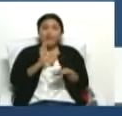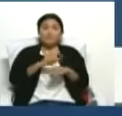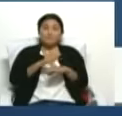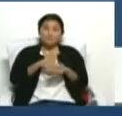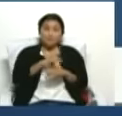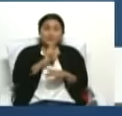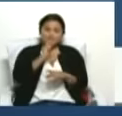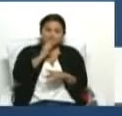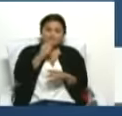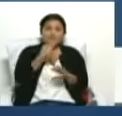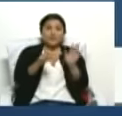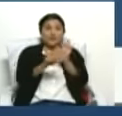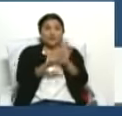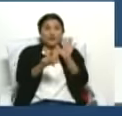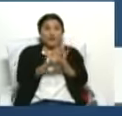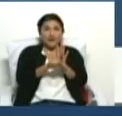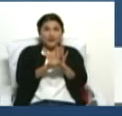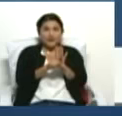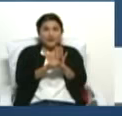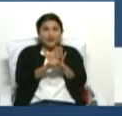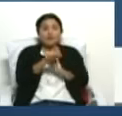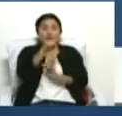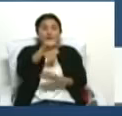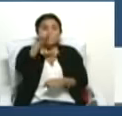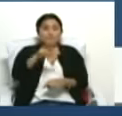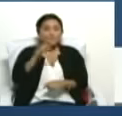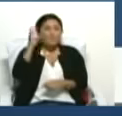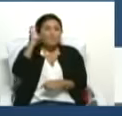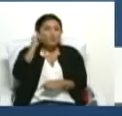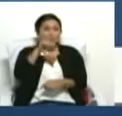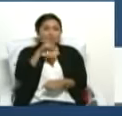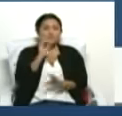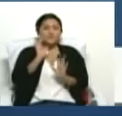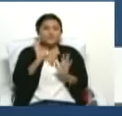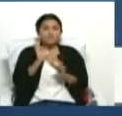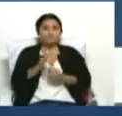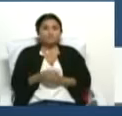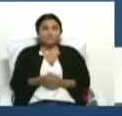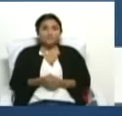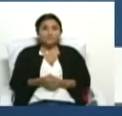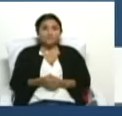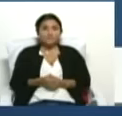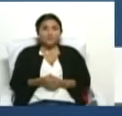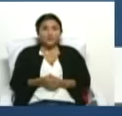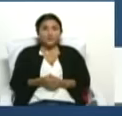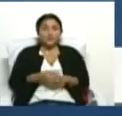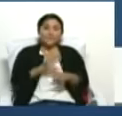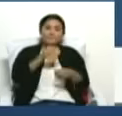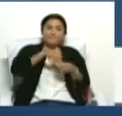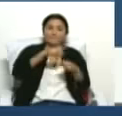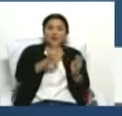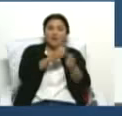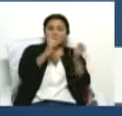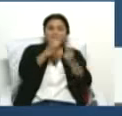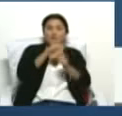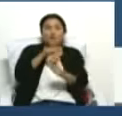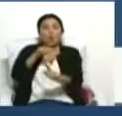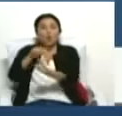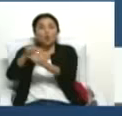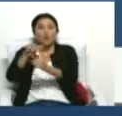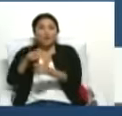legal, que la vinculan en esa campaña en contra de la Fuerza Armada Nacional